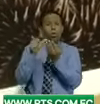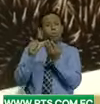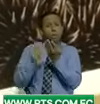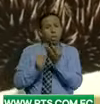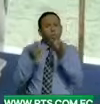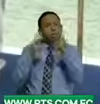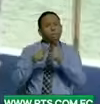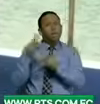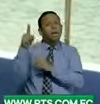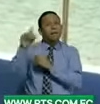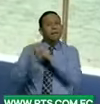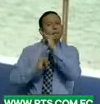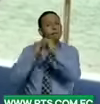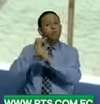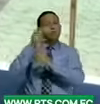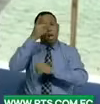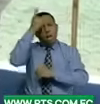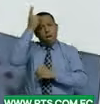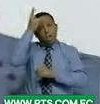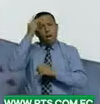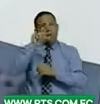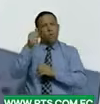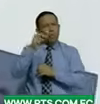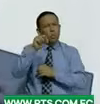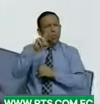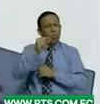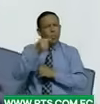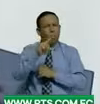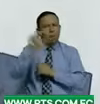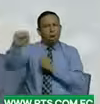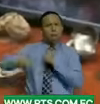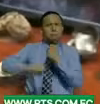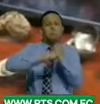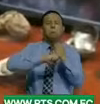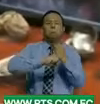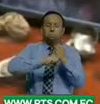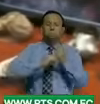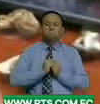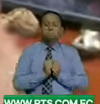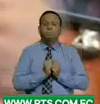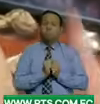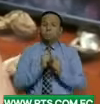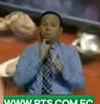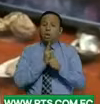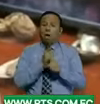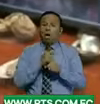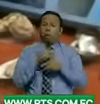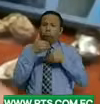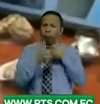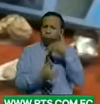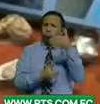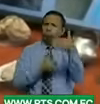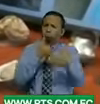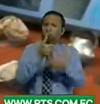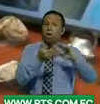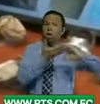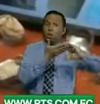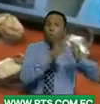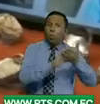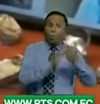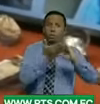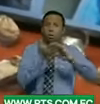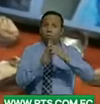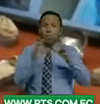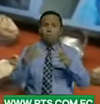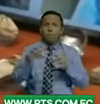Cooperación Internacional de Alemania y Noruega, no hubiese sido posible. En realidad, a medida que hemos ido avanzando, las comunidades han tenido